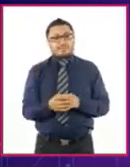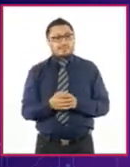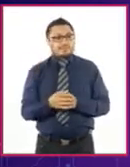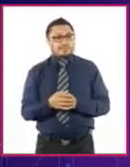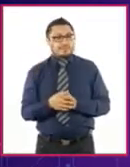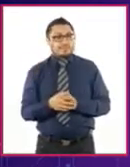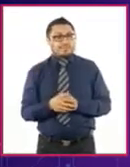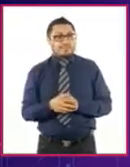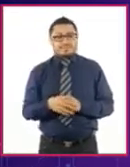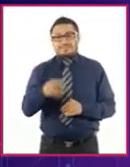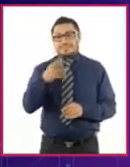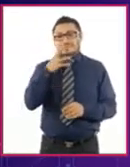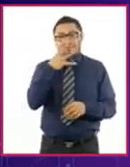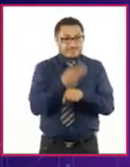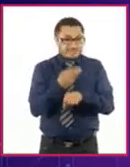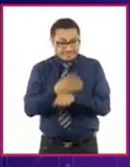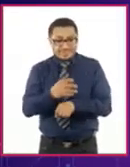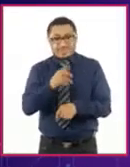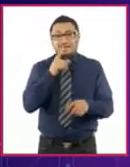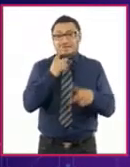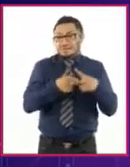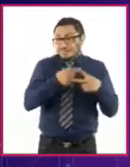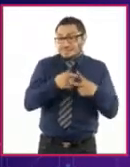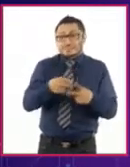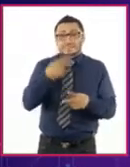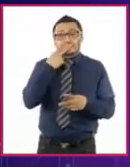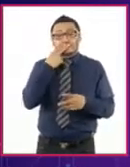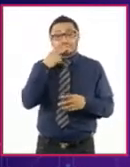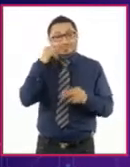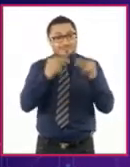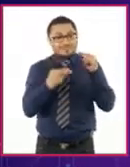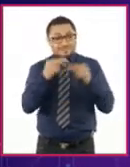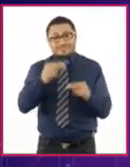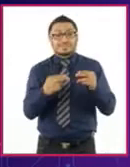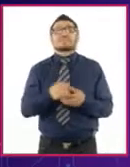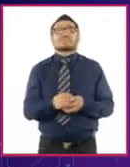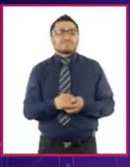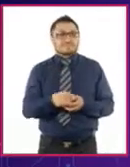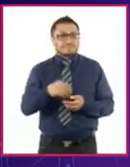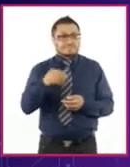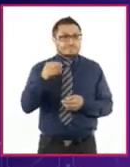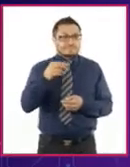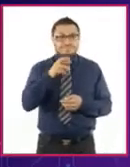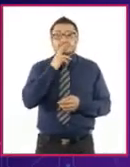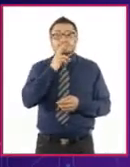Al resolver las operaciones, aplicando la jerarquía, se